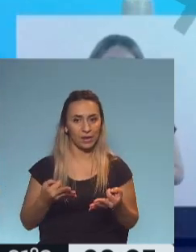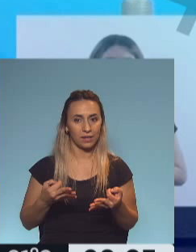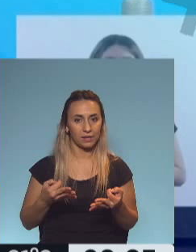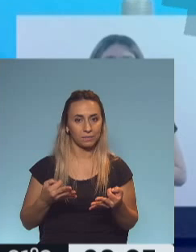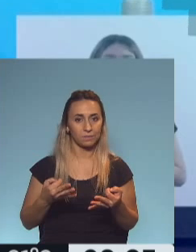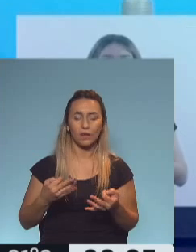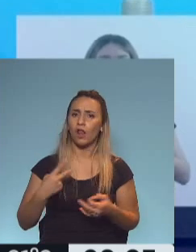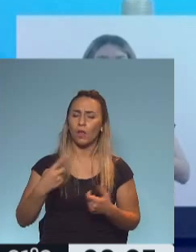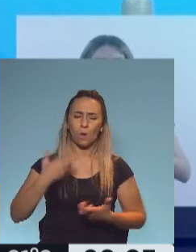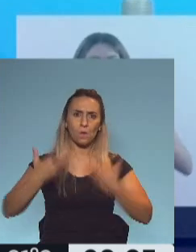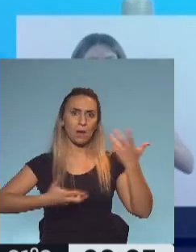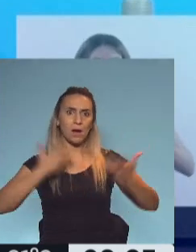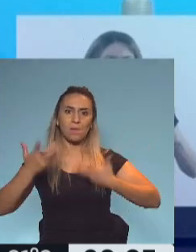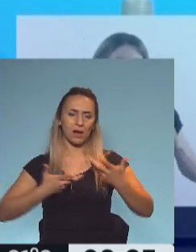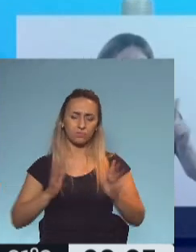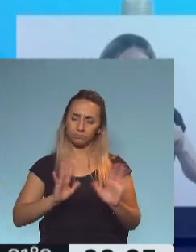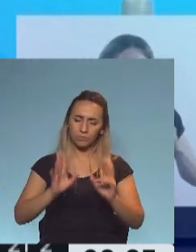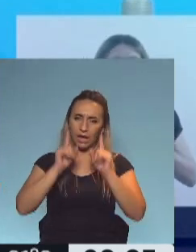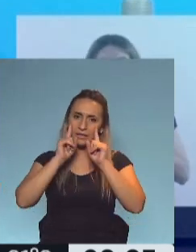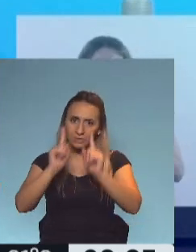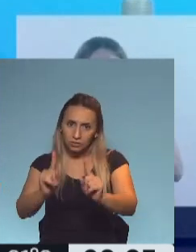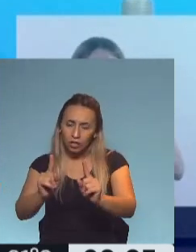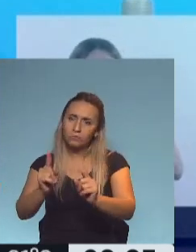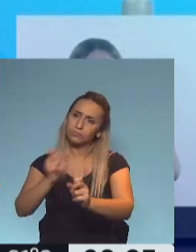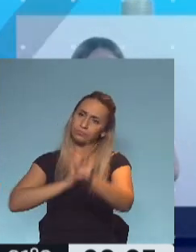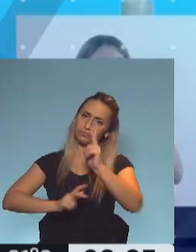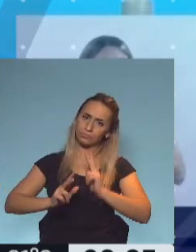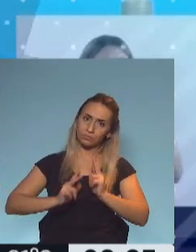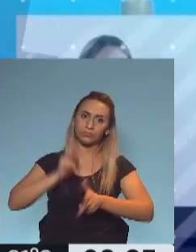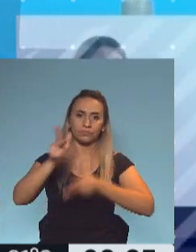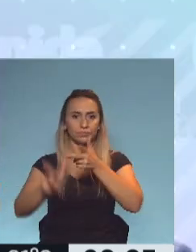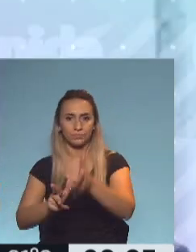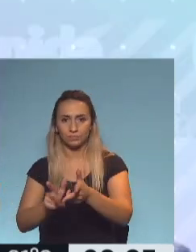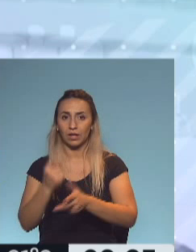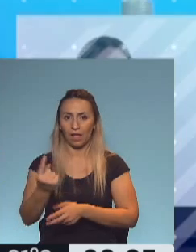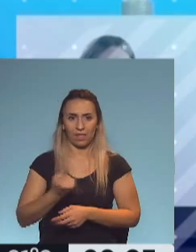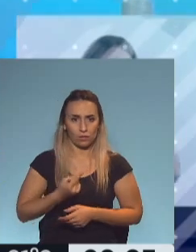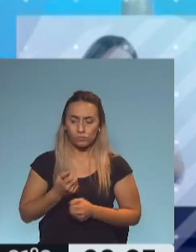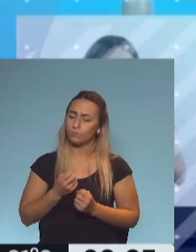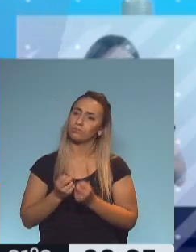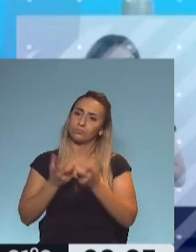sin exaltarnos, escuchándonos, atendiendo lo que cada uno tenía para decir,